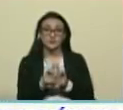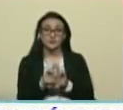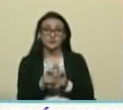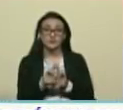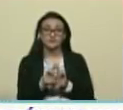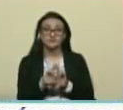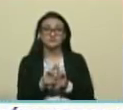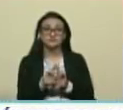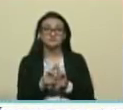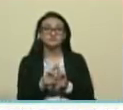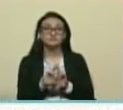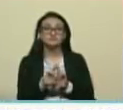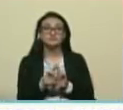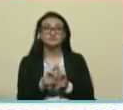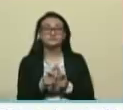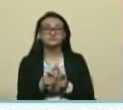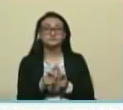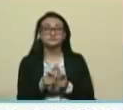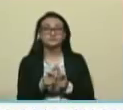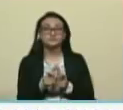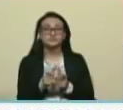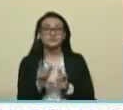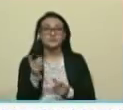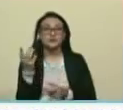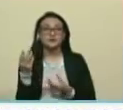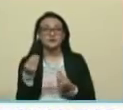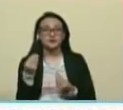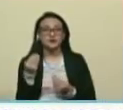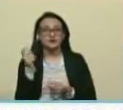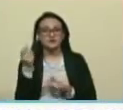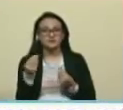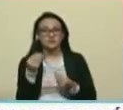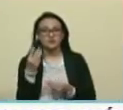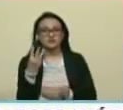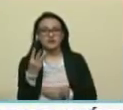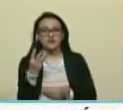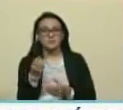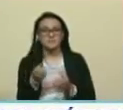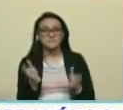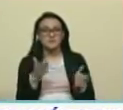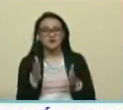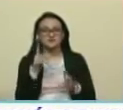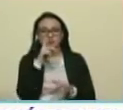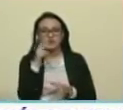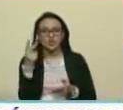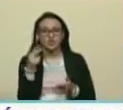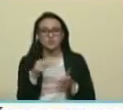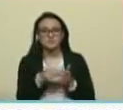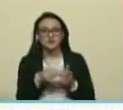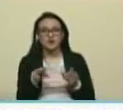FARC, Ejército del Pueblo, que se suscitó el día 3 de marzo del año